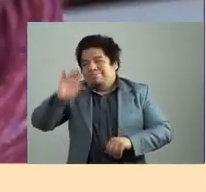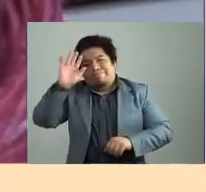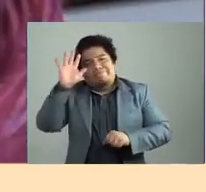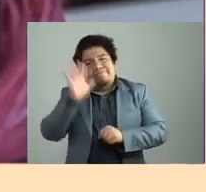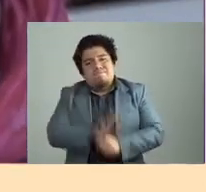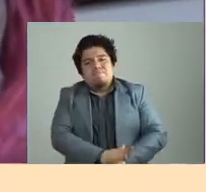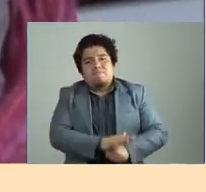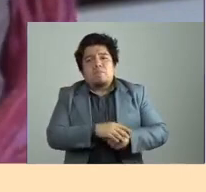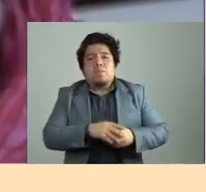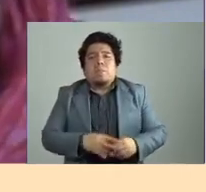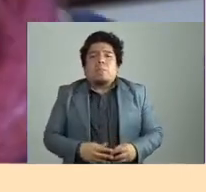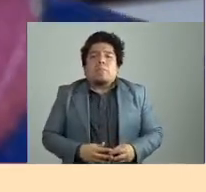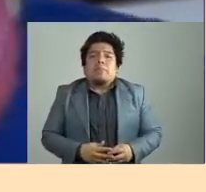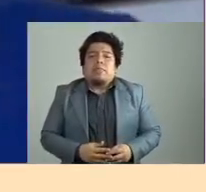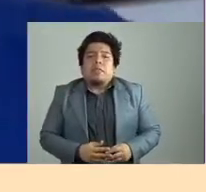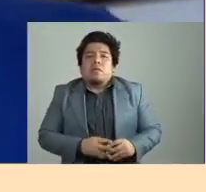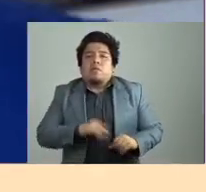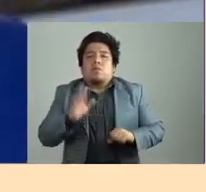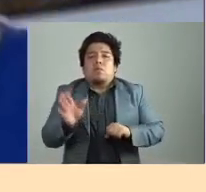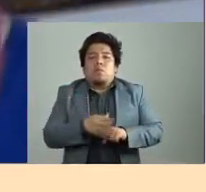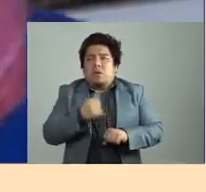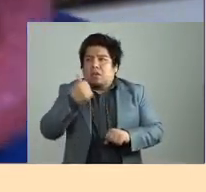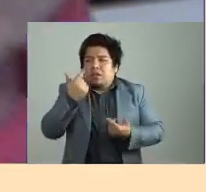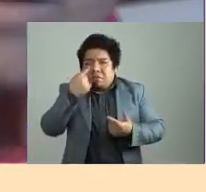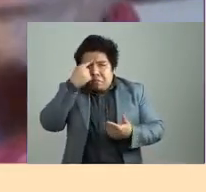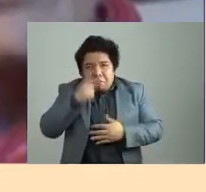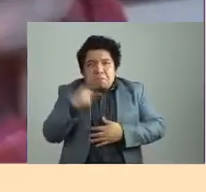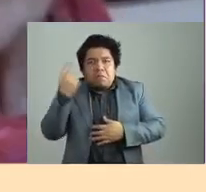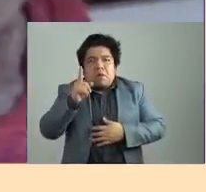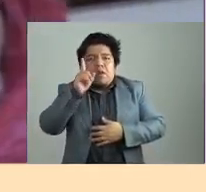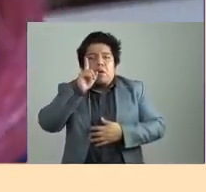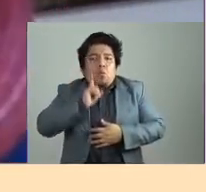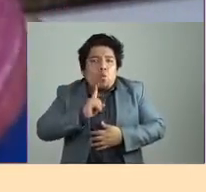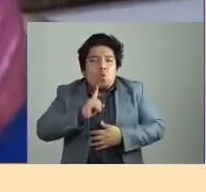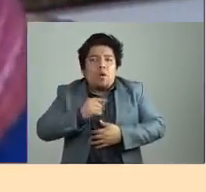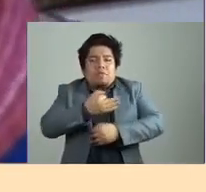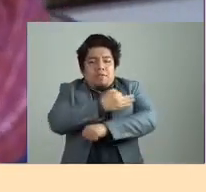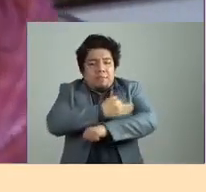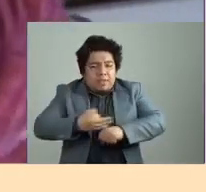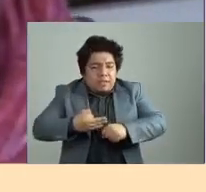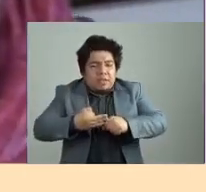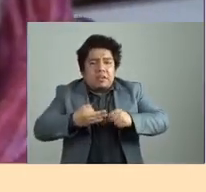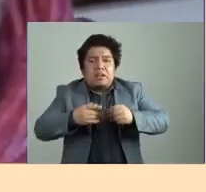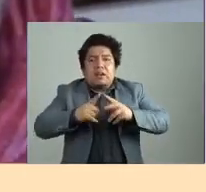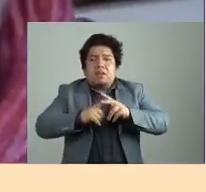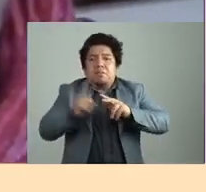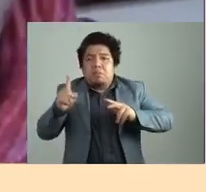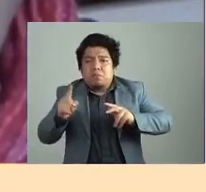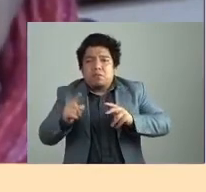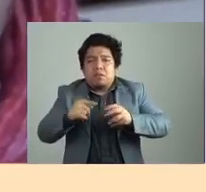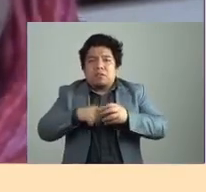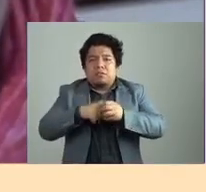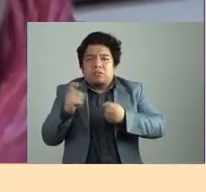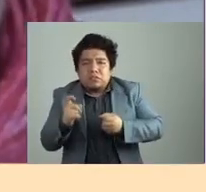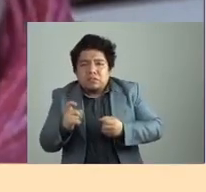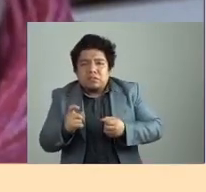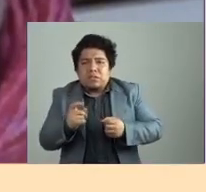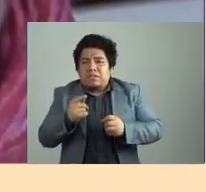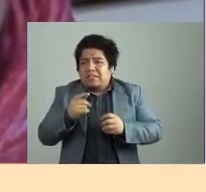grande porque aislada cada una en su familia en su en su pequeño hogar